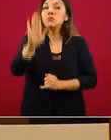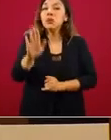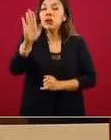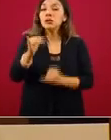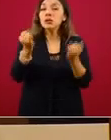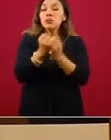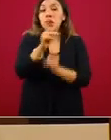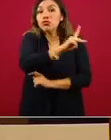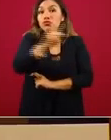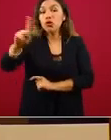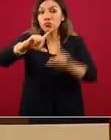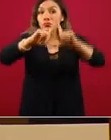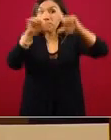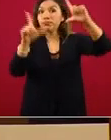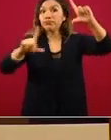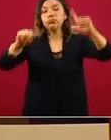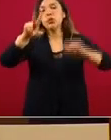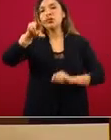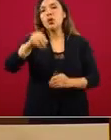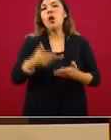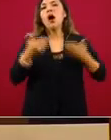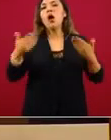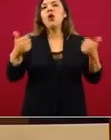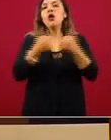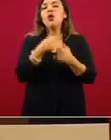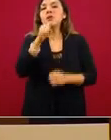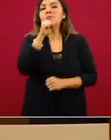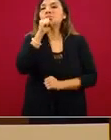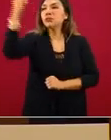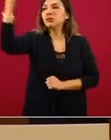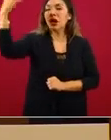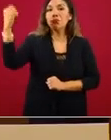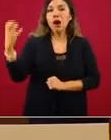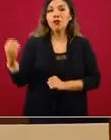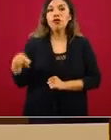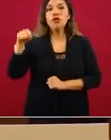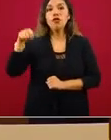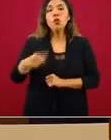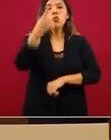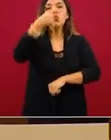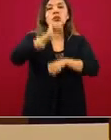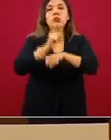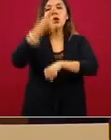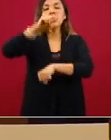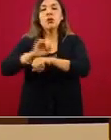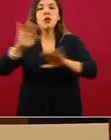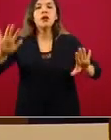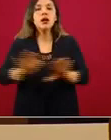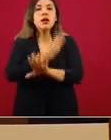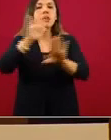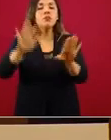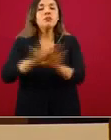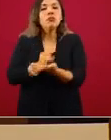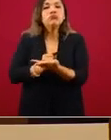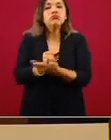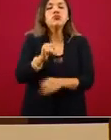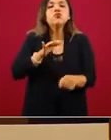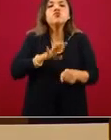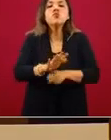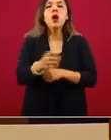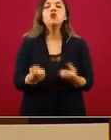para todo México, sino que ahora a través de un semáforo, semana con semana, se podrá definir cuál será